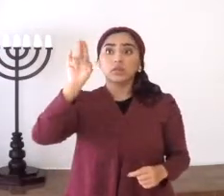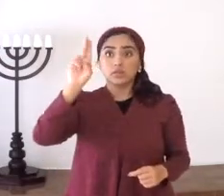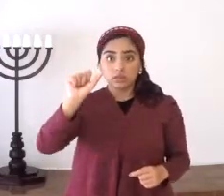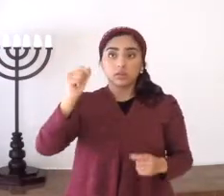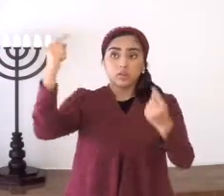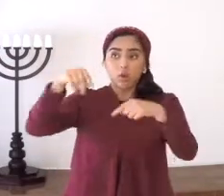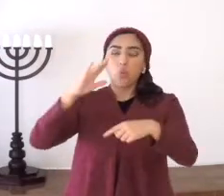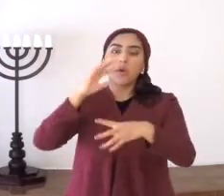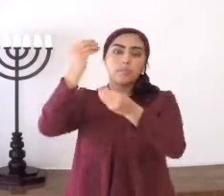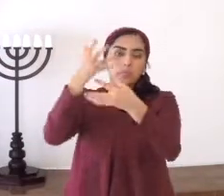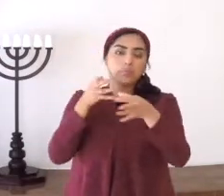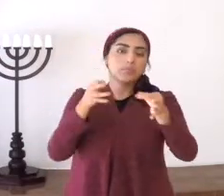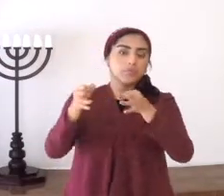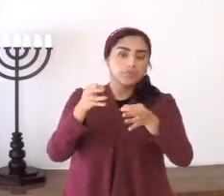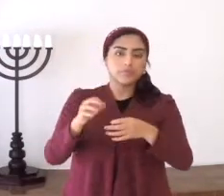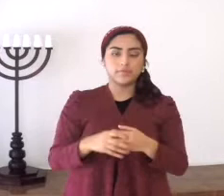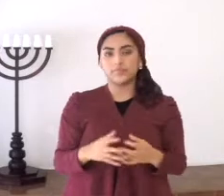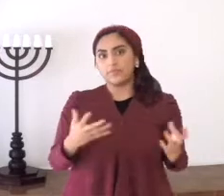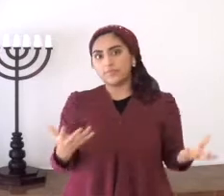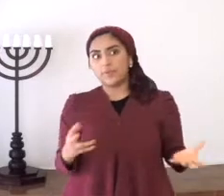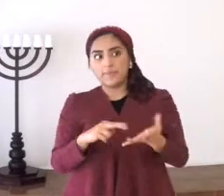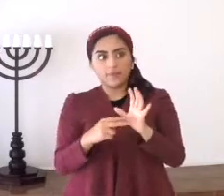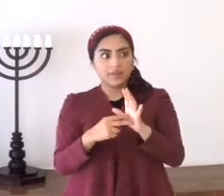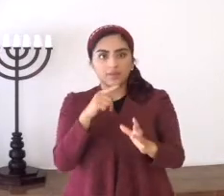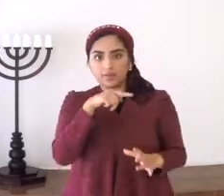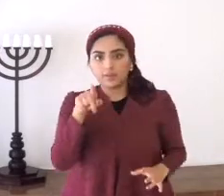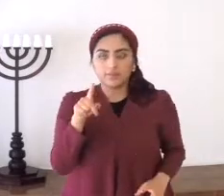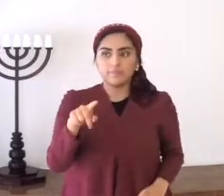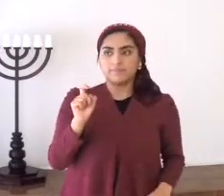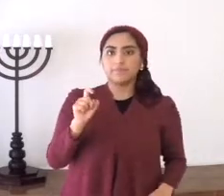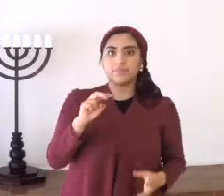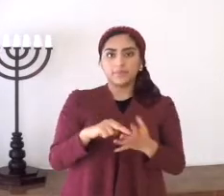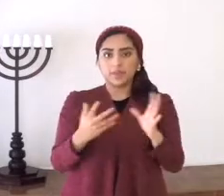Elohim? Bueno, cuando venga Yahshua nos lo va a aclarar.